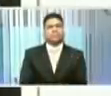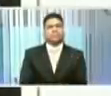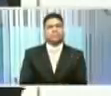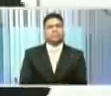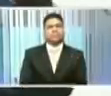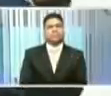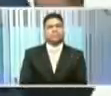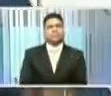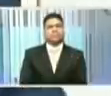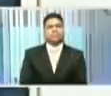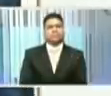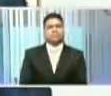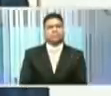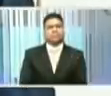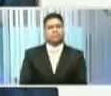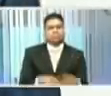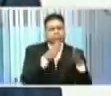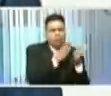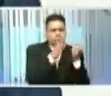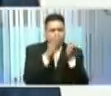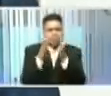pasar todas las etapas.